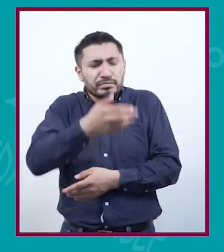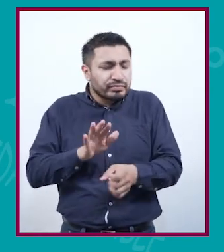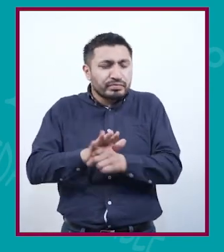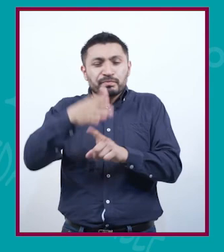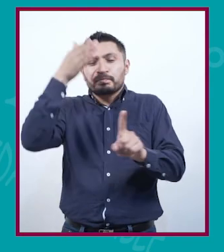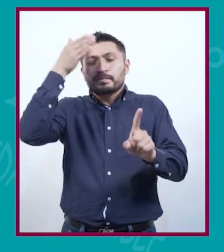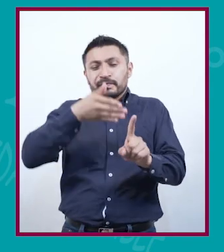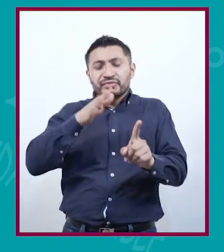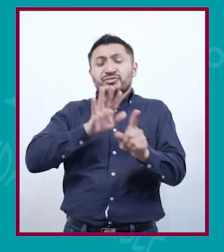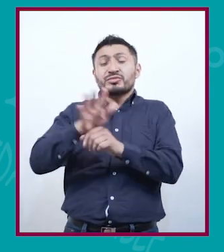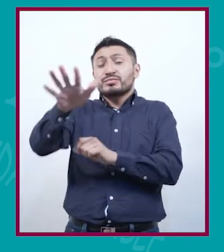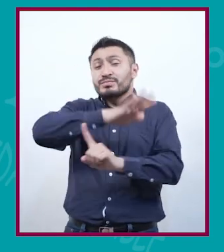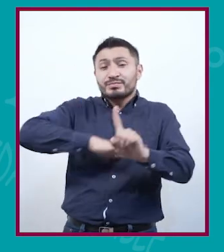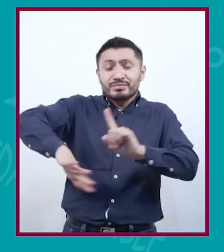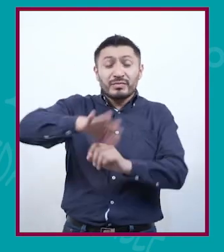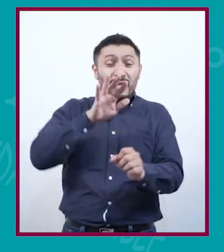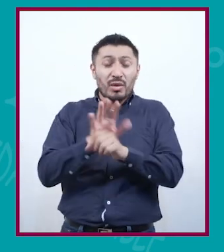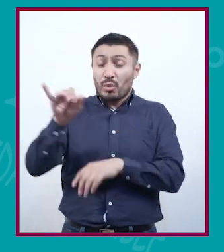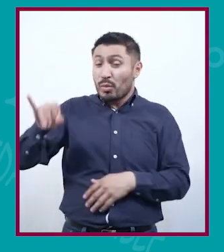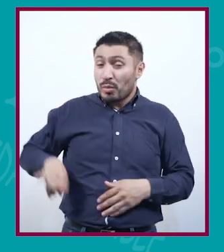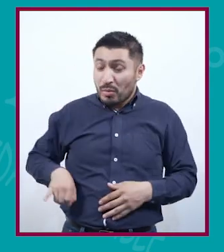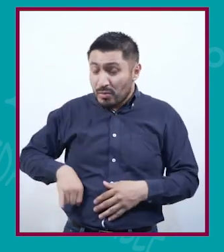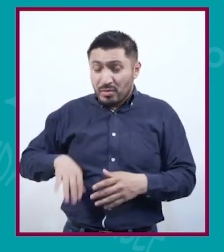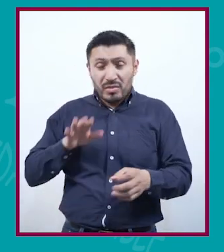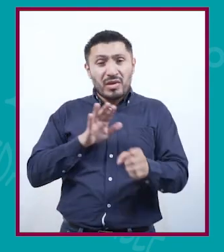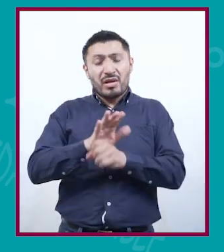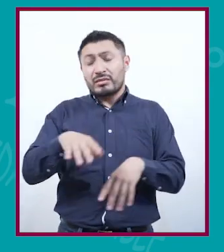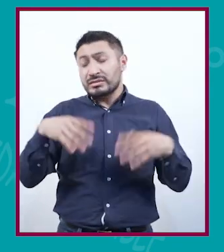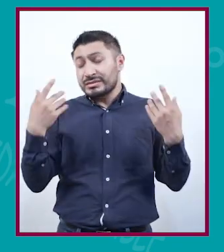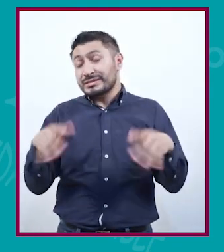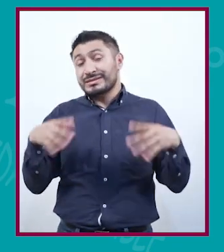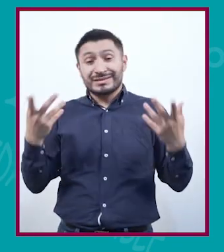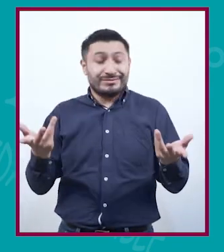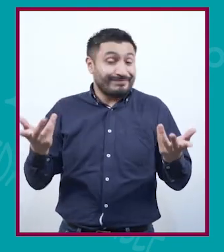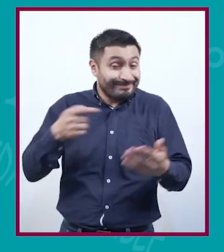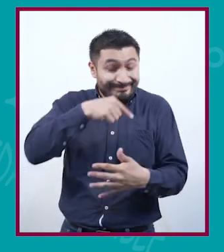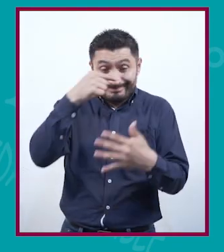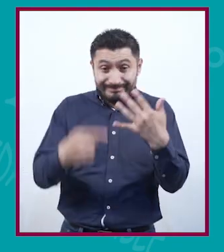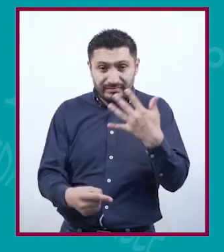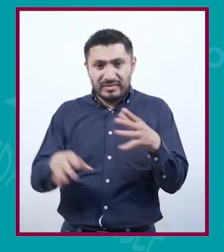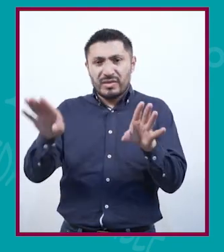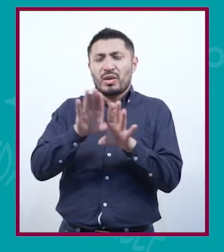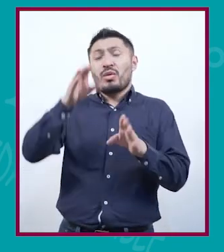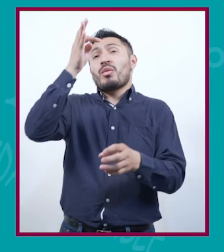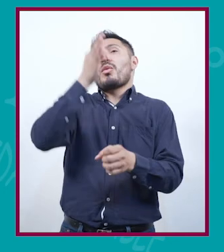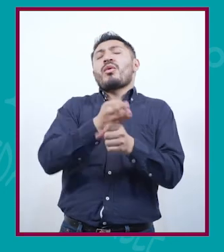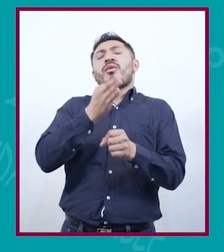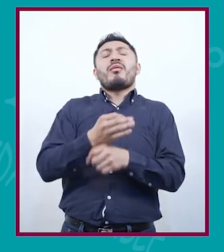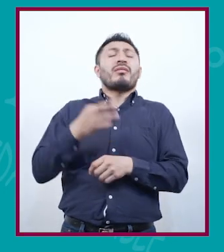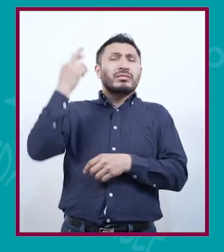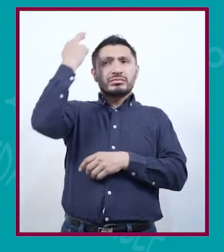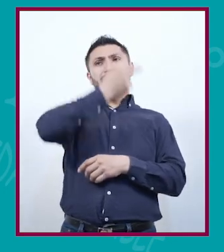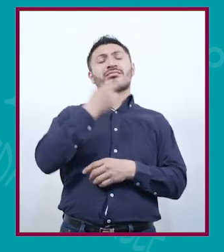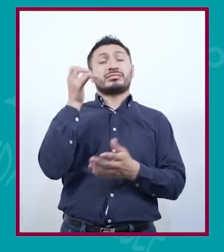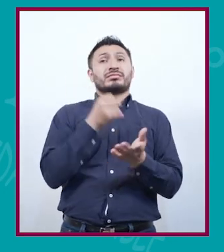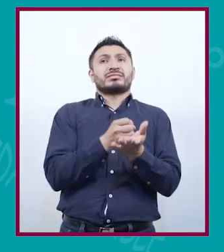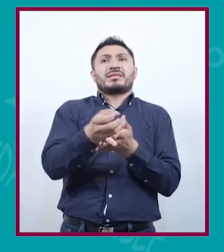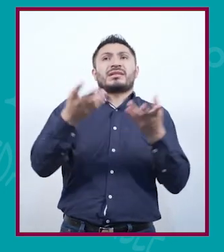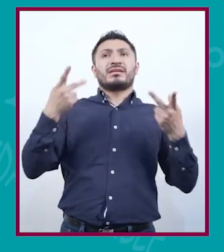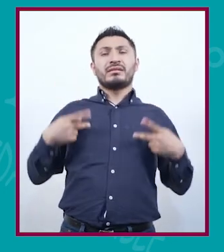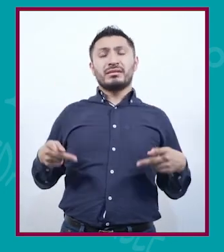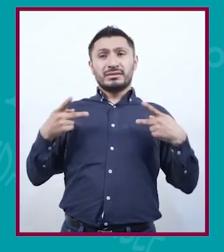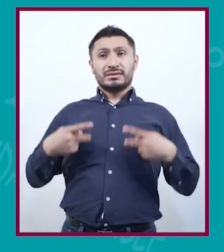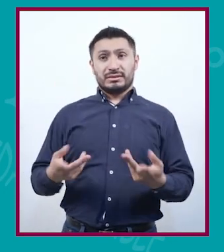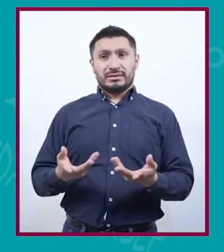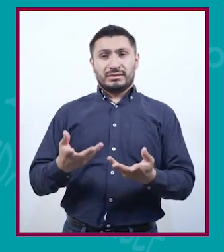propios términos, en su sentido, en su contexto, con sus intereses, con sus impactos, como hoy evaluamos las